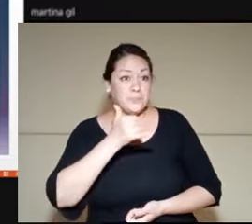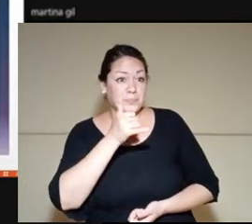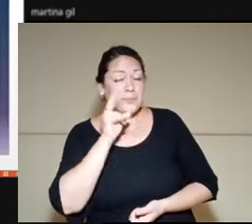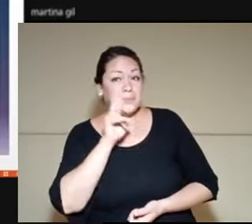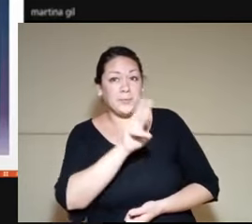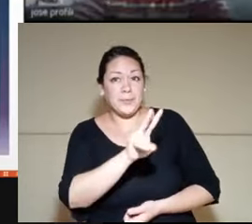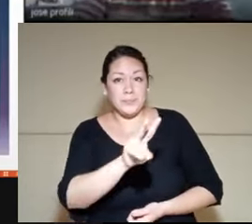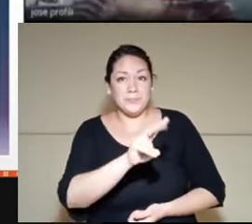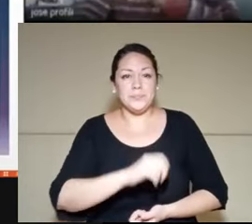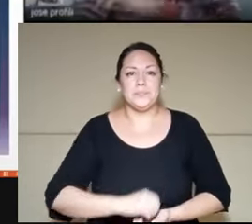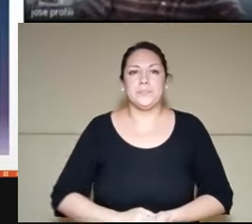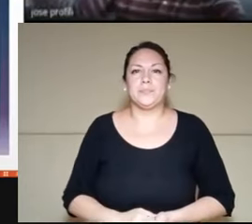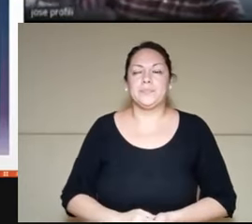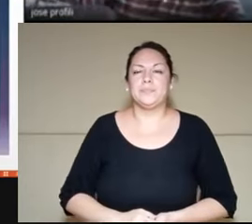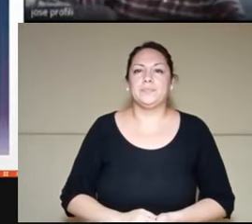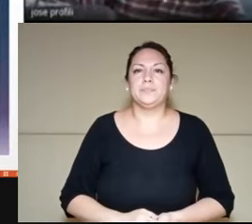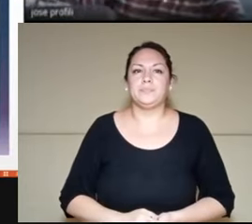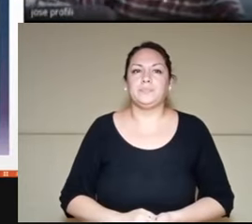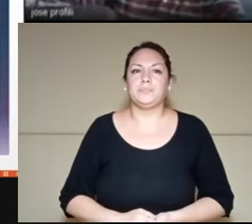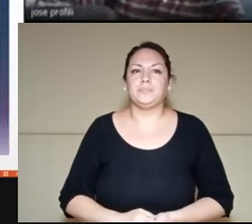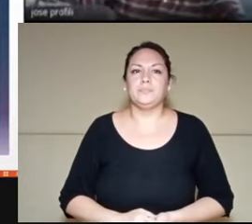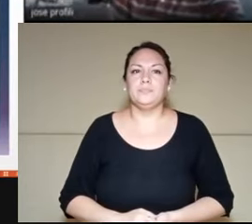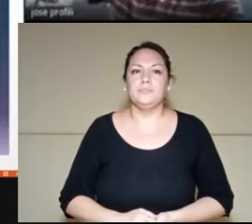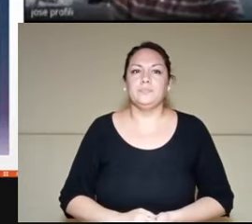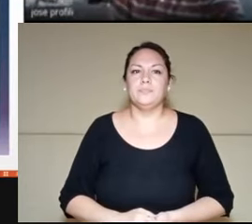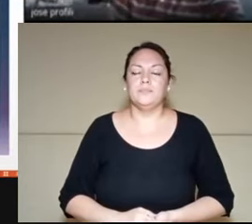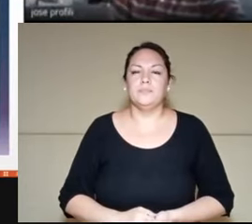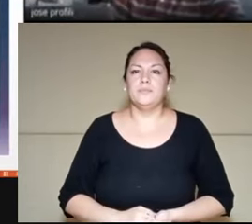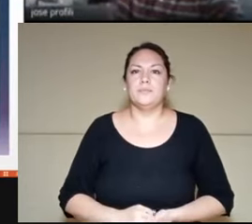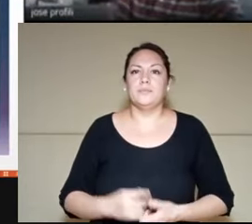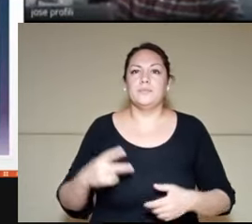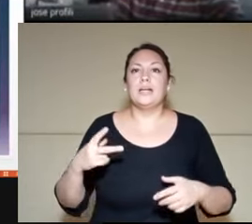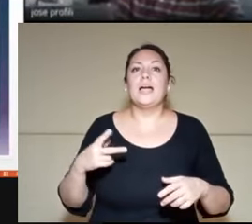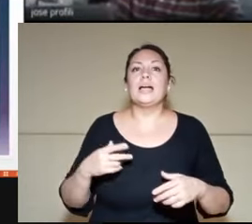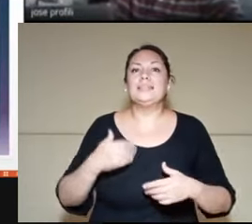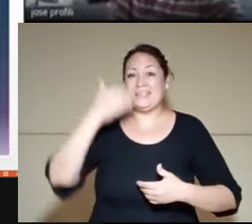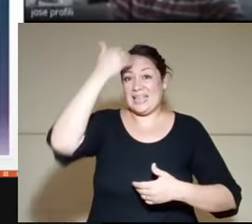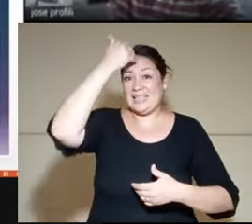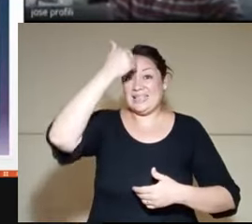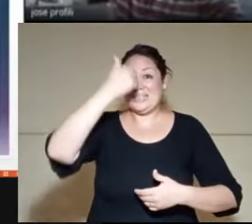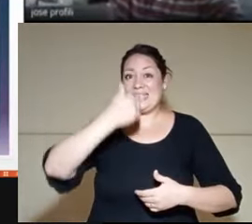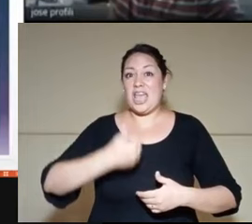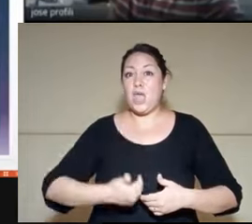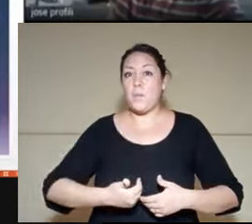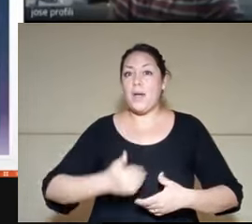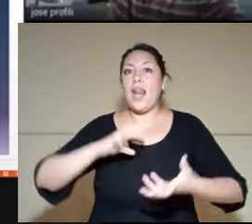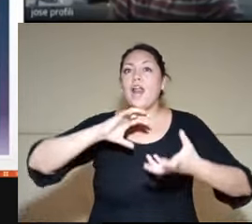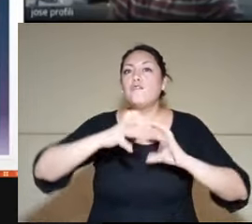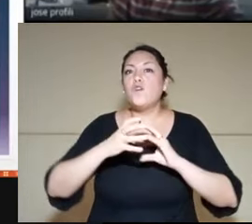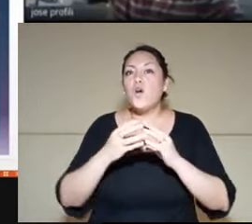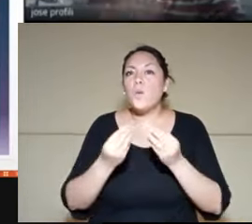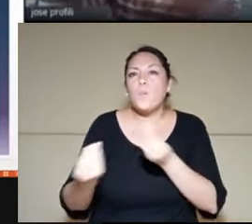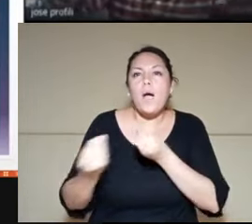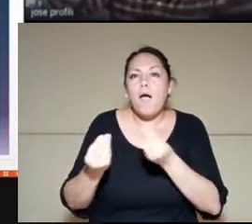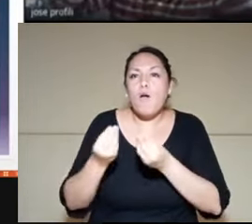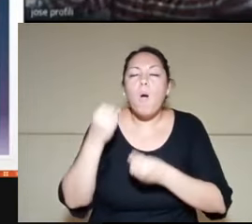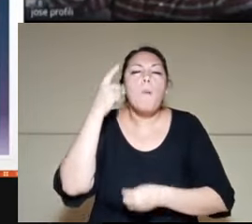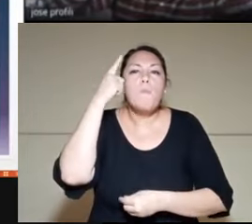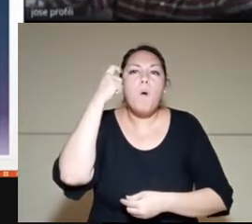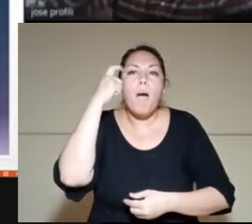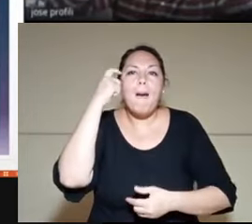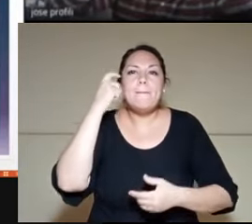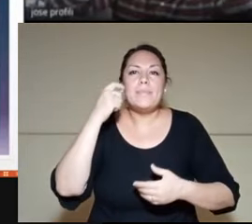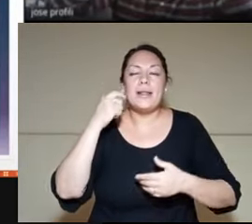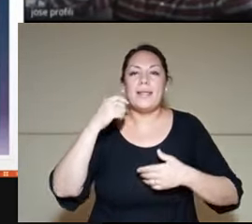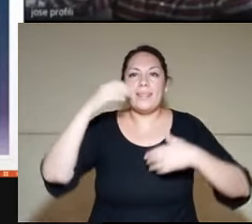Sí, profe. Bien, entonces si ustedes me ven, yo voy a cortar y voy a seccionar, porque nosotros lo que tenemos que saber es cómo vamos a